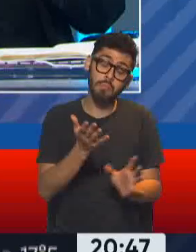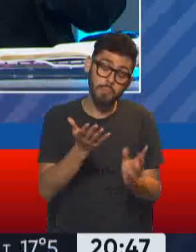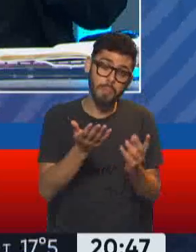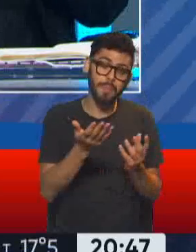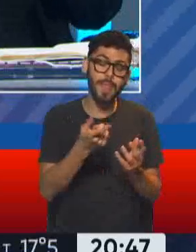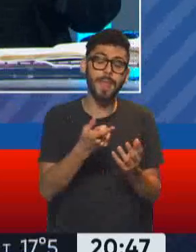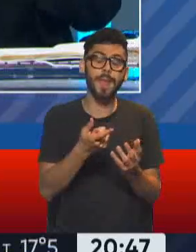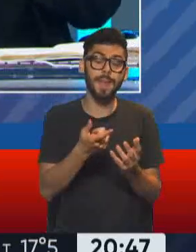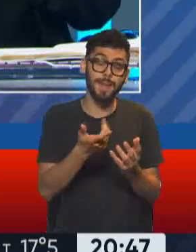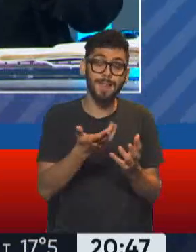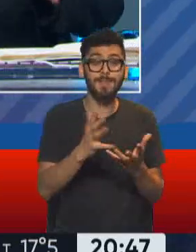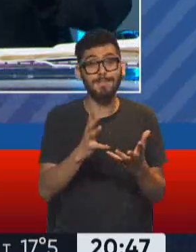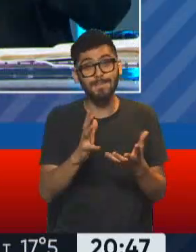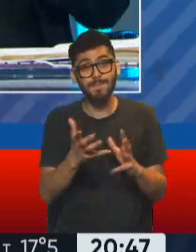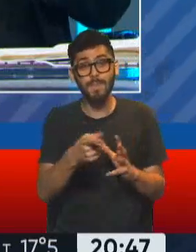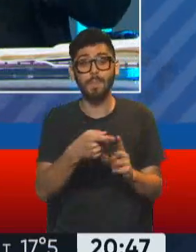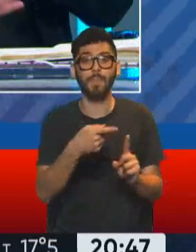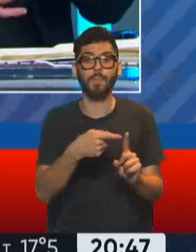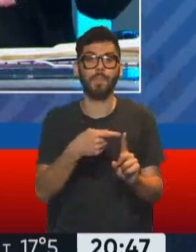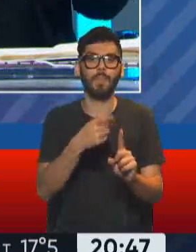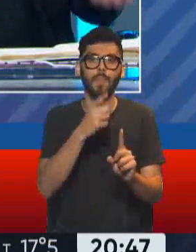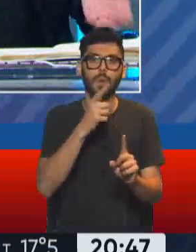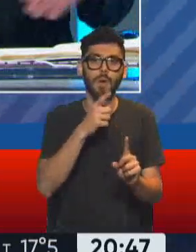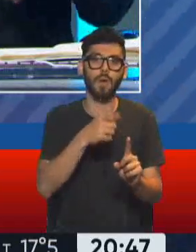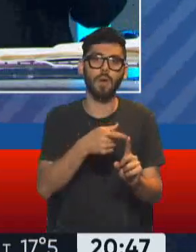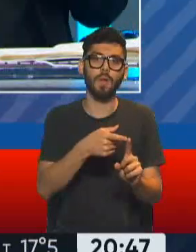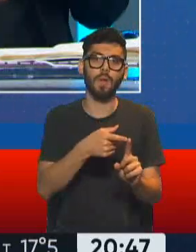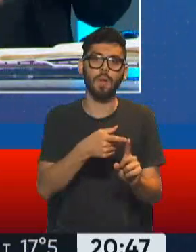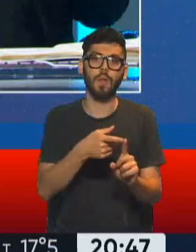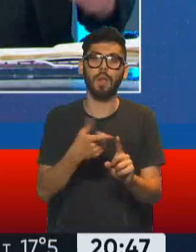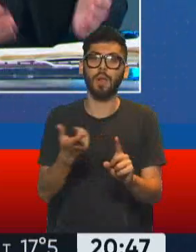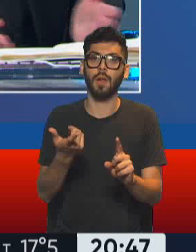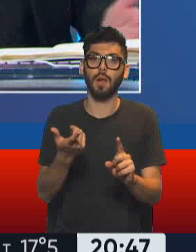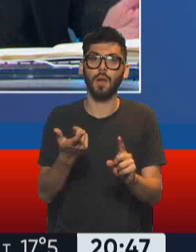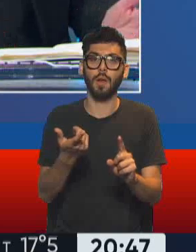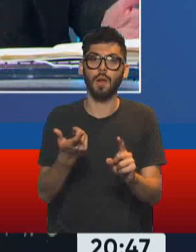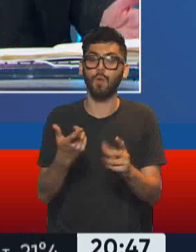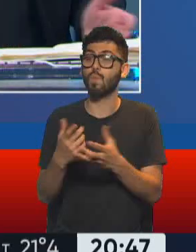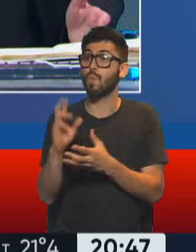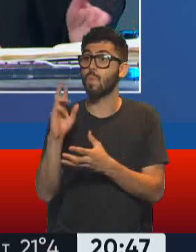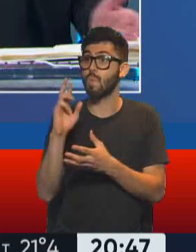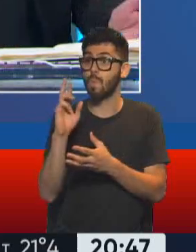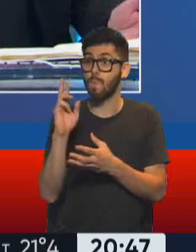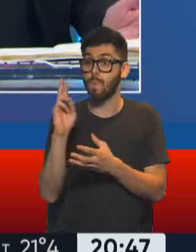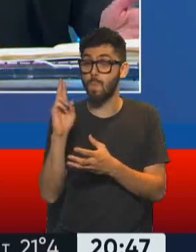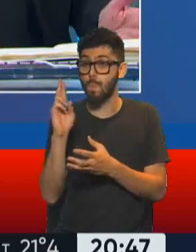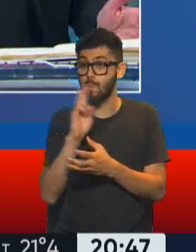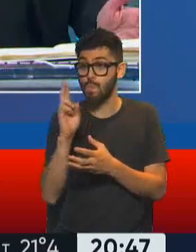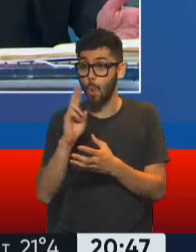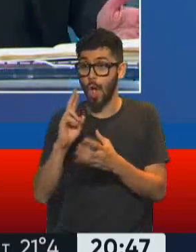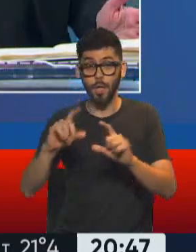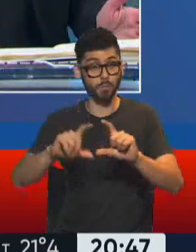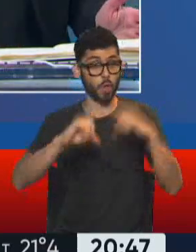como en un sentido como reacción a la nueva al nuevo estatus de la mujer en la